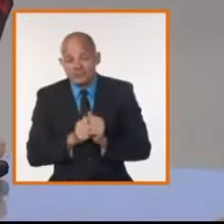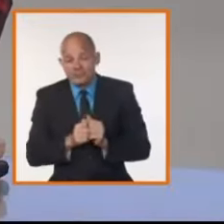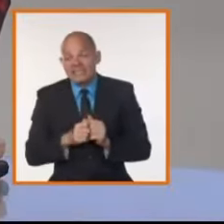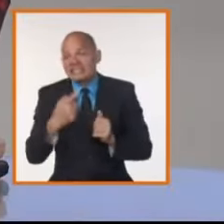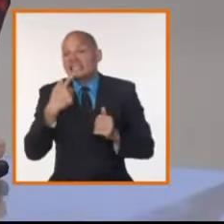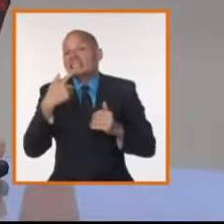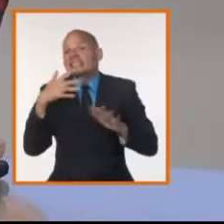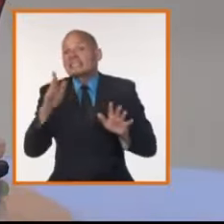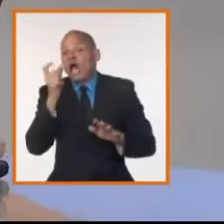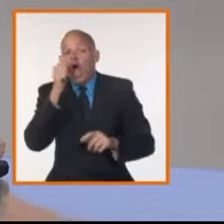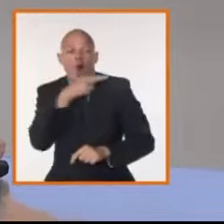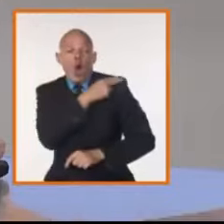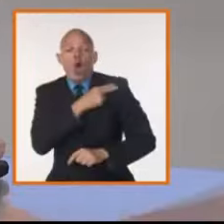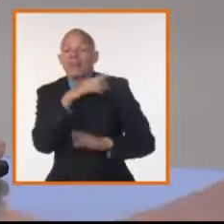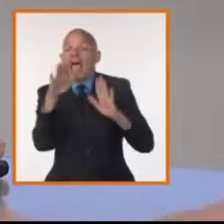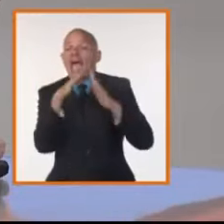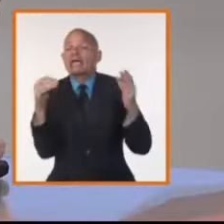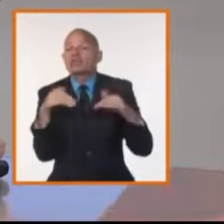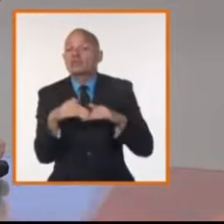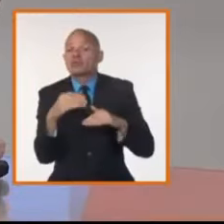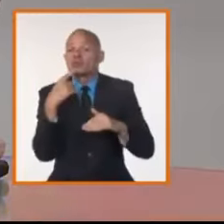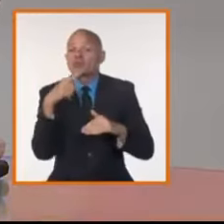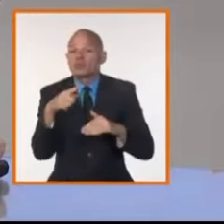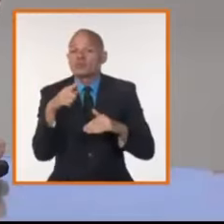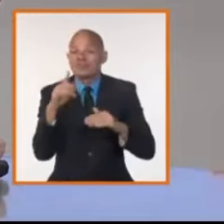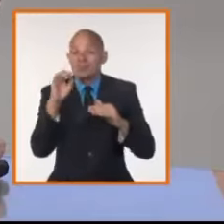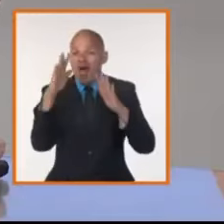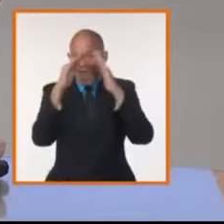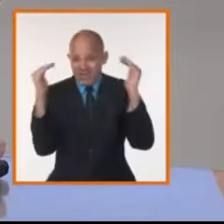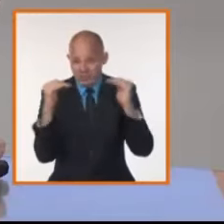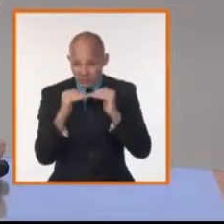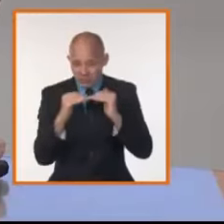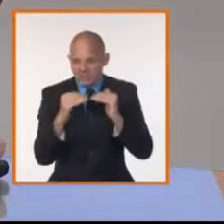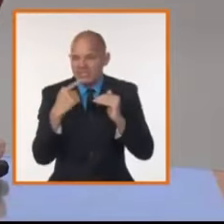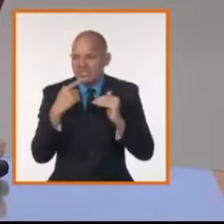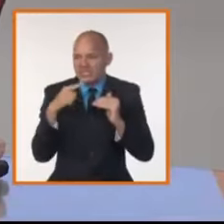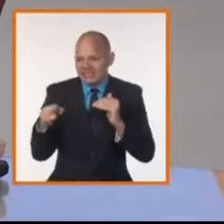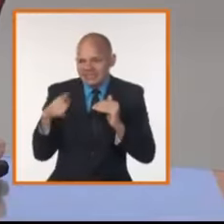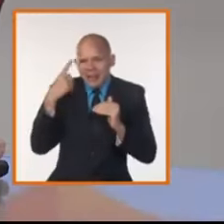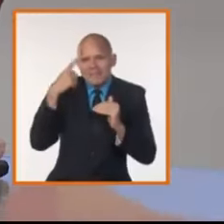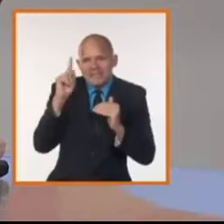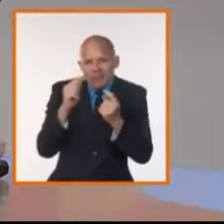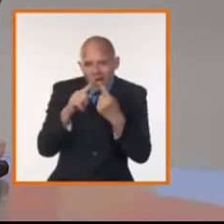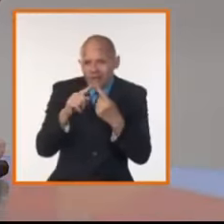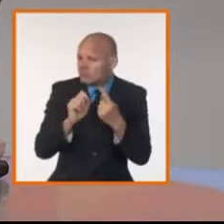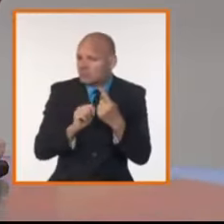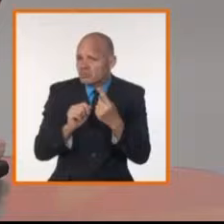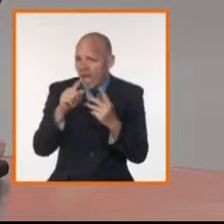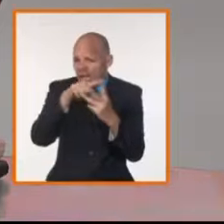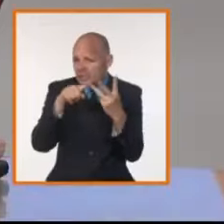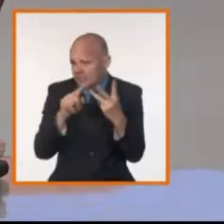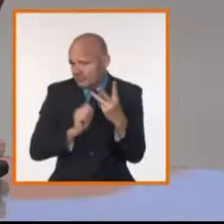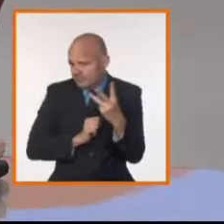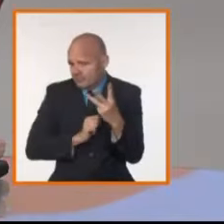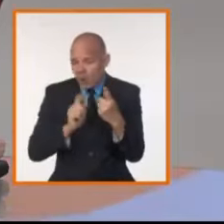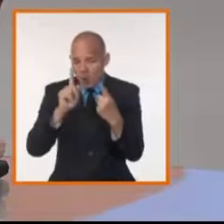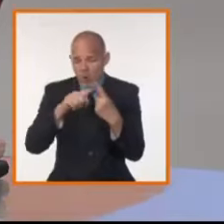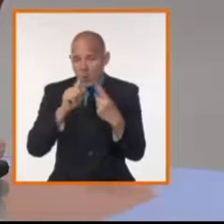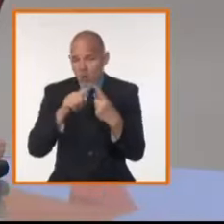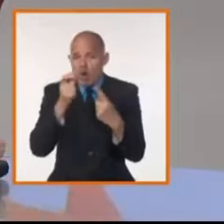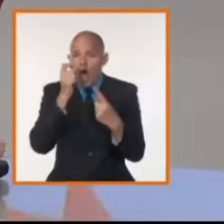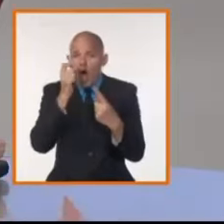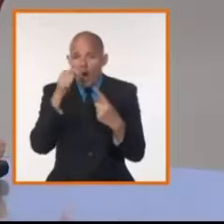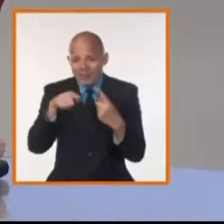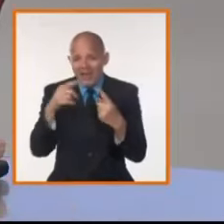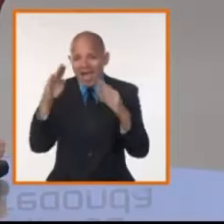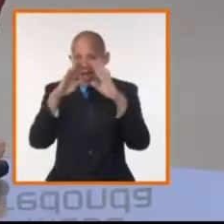pero hay un tercer empresario O sea hay un empresario egipcio uno catarí y uno de New Jersey José Uribe los dos primeros